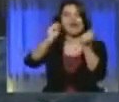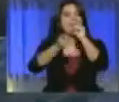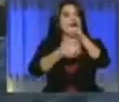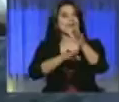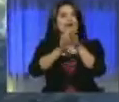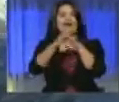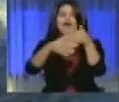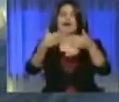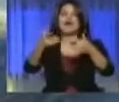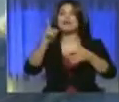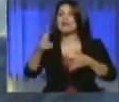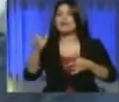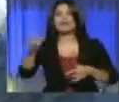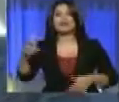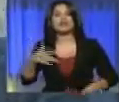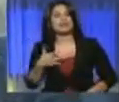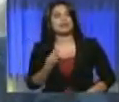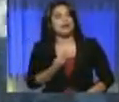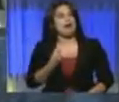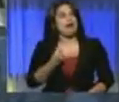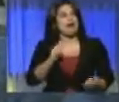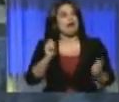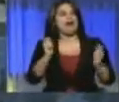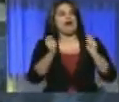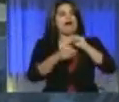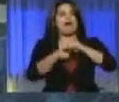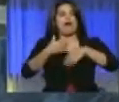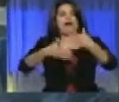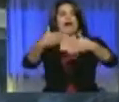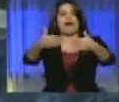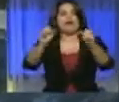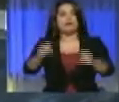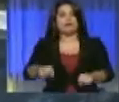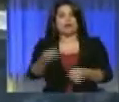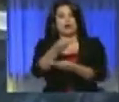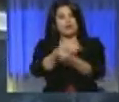sintiendo. Y la primera línea,